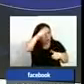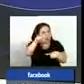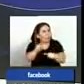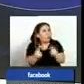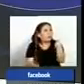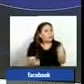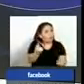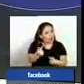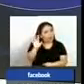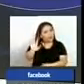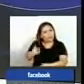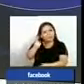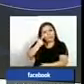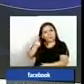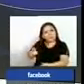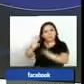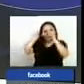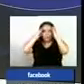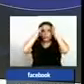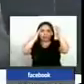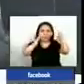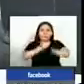comentar a continuación. Preste atención.